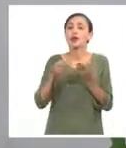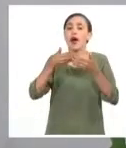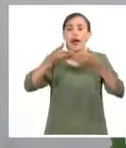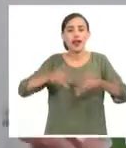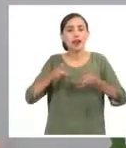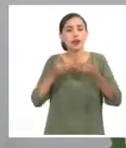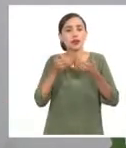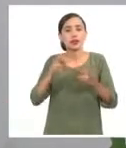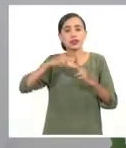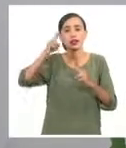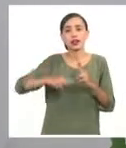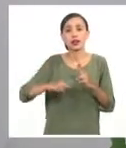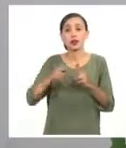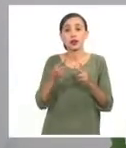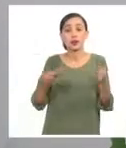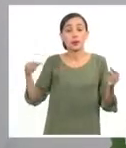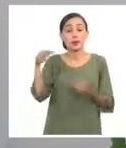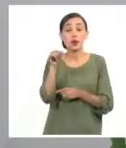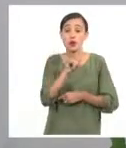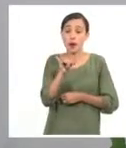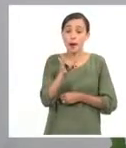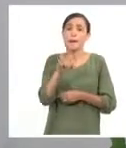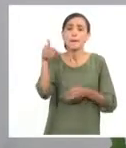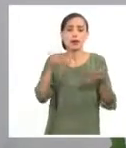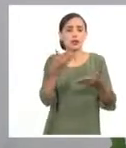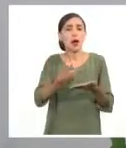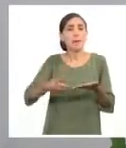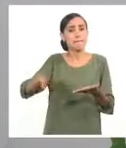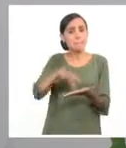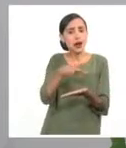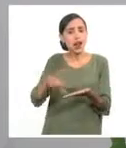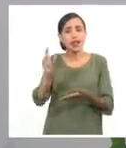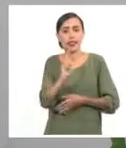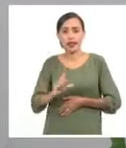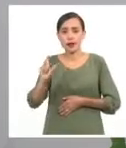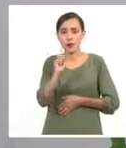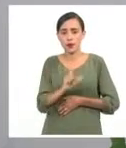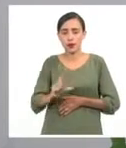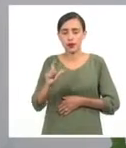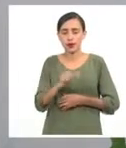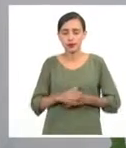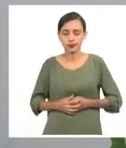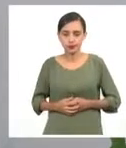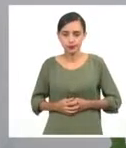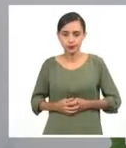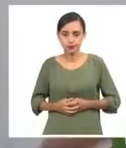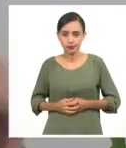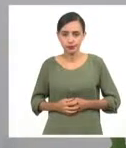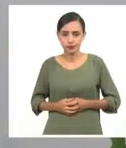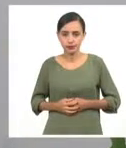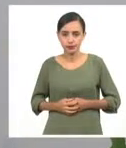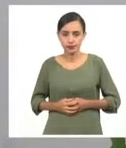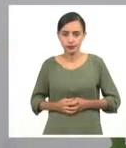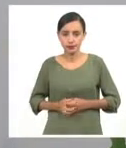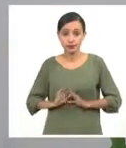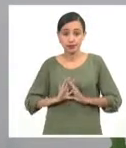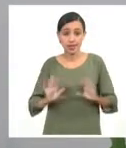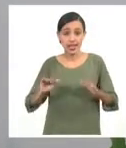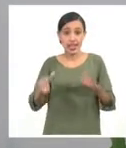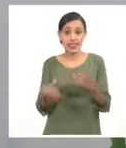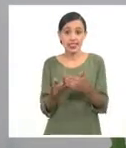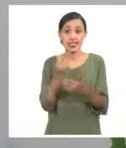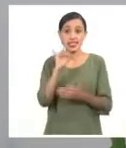Teatro Principal con la presencia del Ballet de Camagüey, una obra de estreno del maestro Chávez y la dirección artística de Regina Balaguer, por supuesto. Ya a partir del día